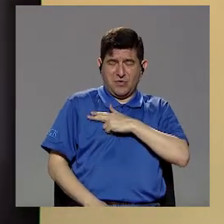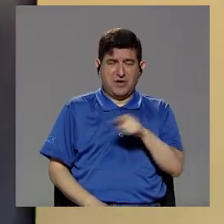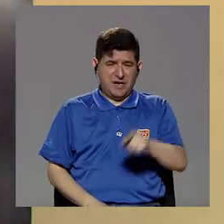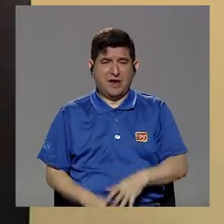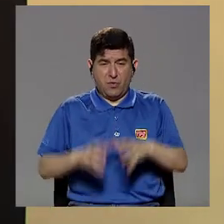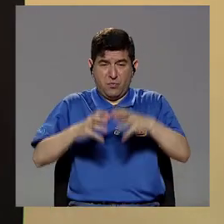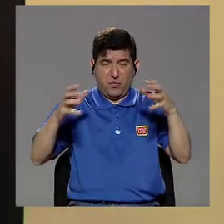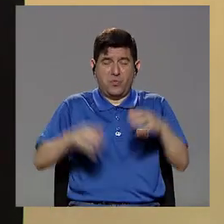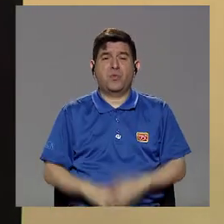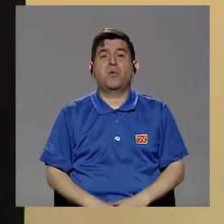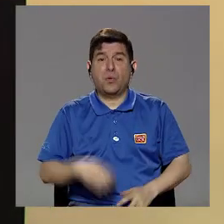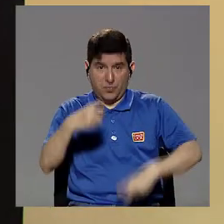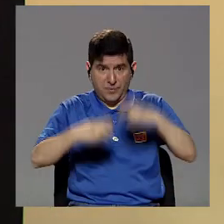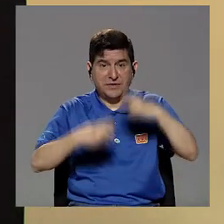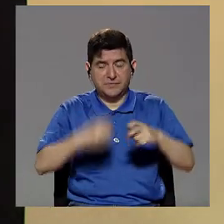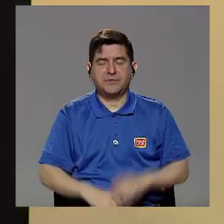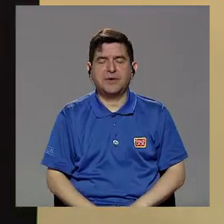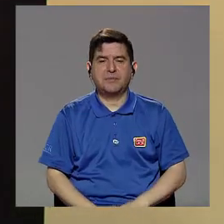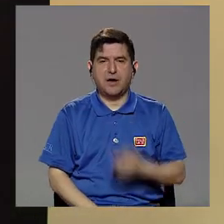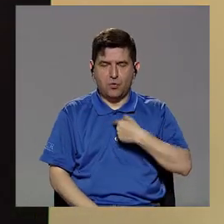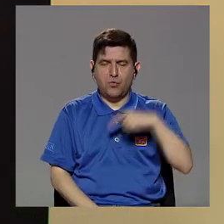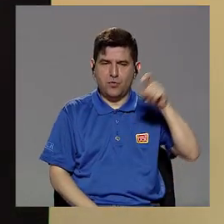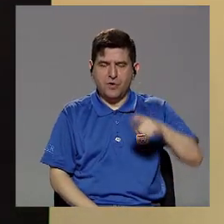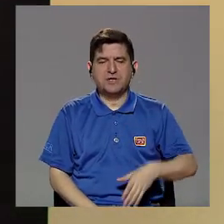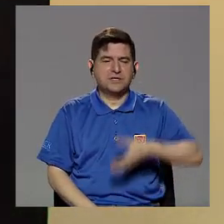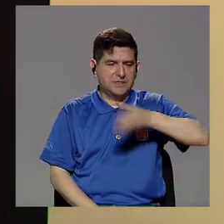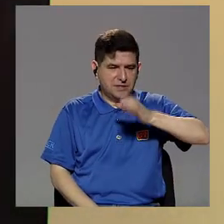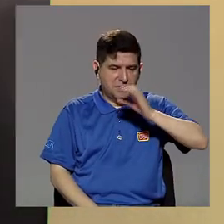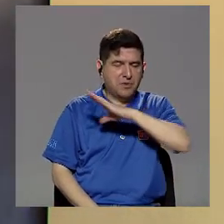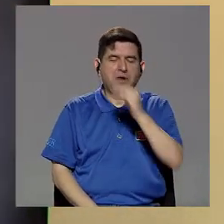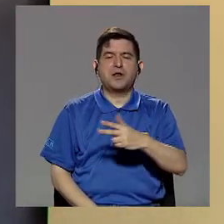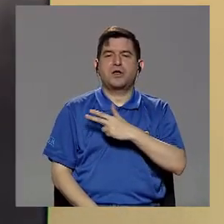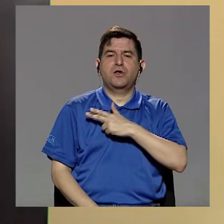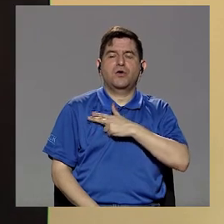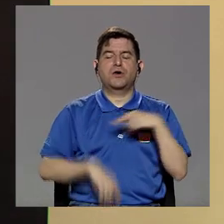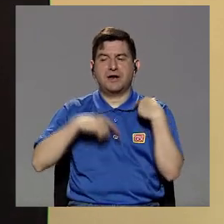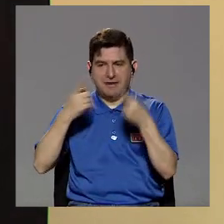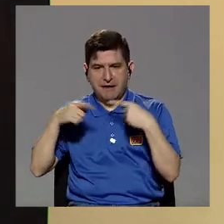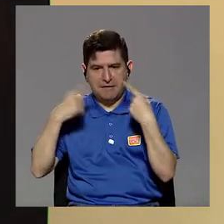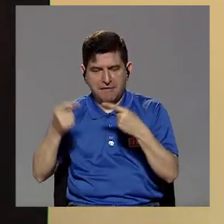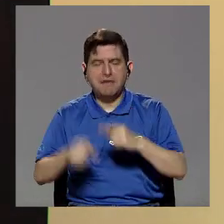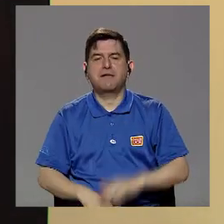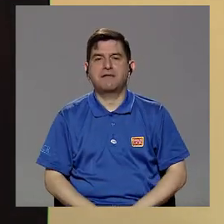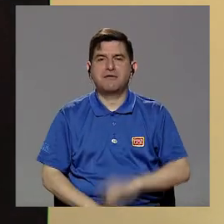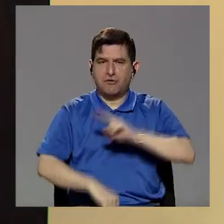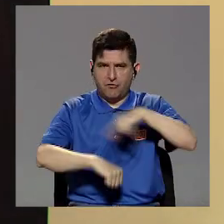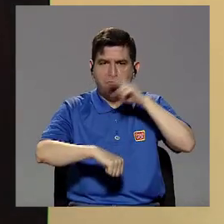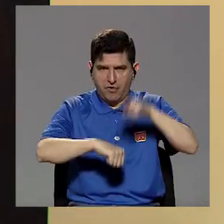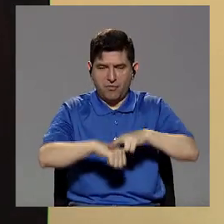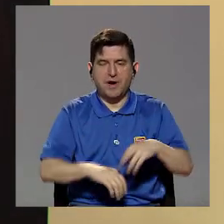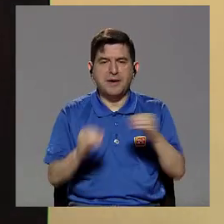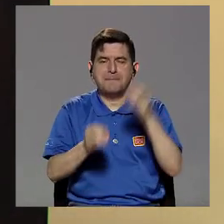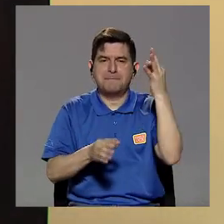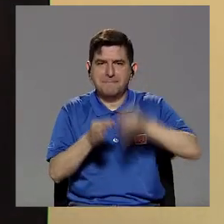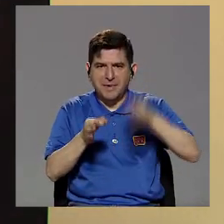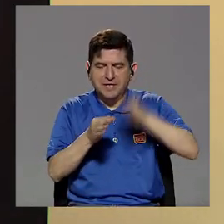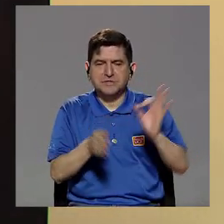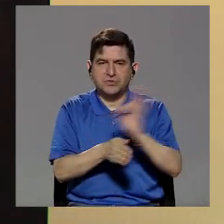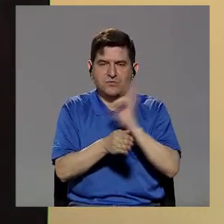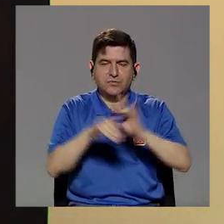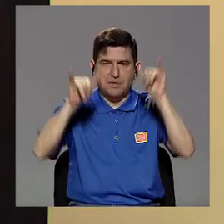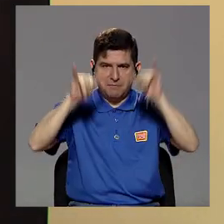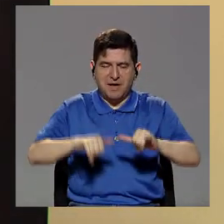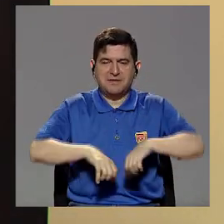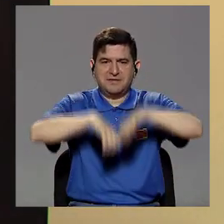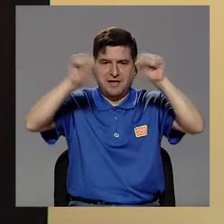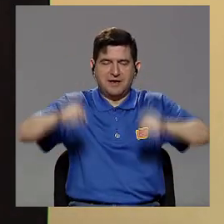urgencia. Entonces, tomar bastante líquido, orinar frecuentemente y no aguantarse las ganas de orinar. O sea, eso es como lo más sencillo y lo que más